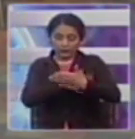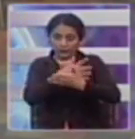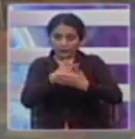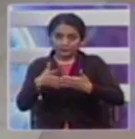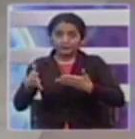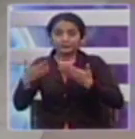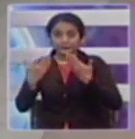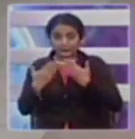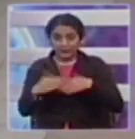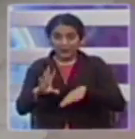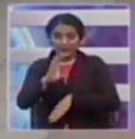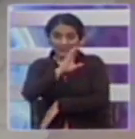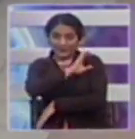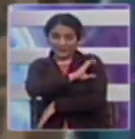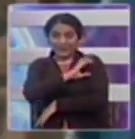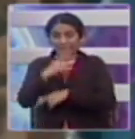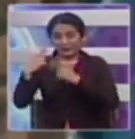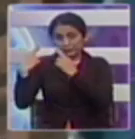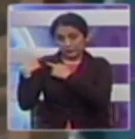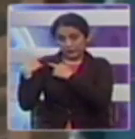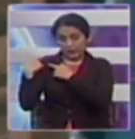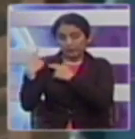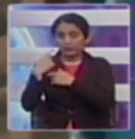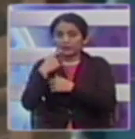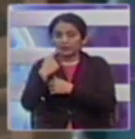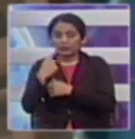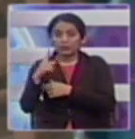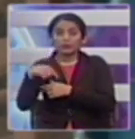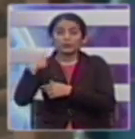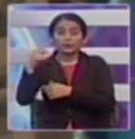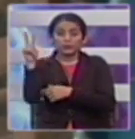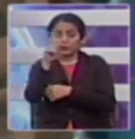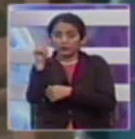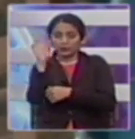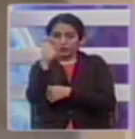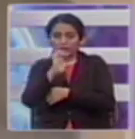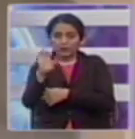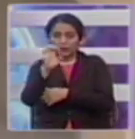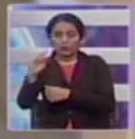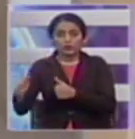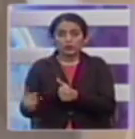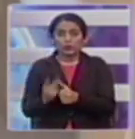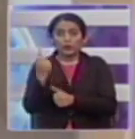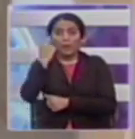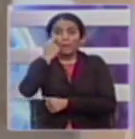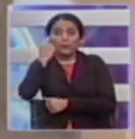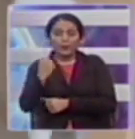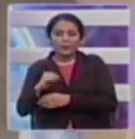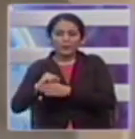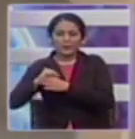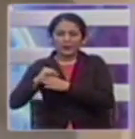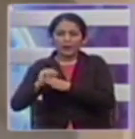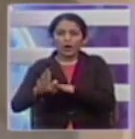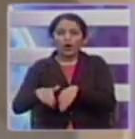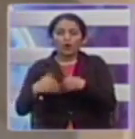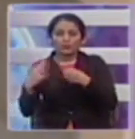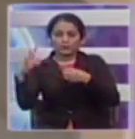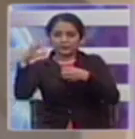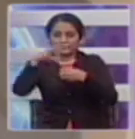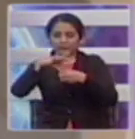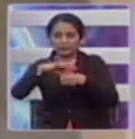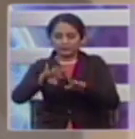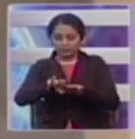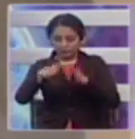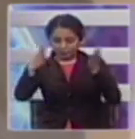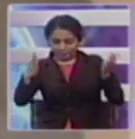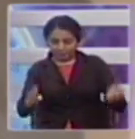por el Consejo Nacional Electoral, el próximo 22 de enero se cumplirá con el segundo simulacro de elecciones. El objetivo principal, activar la